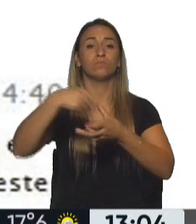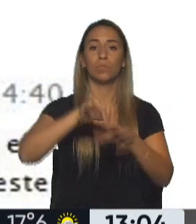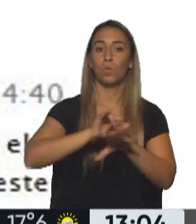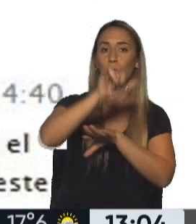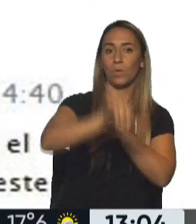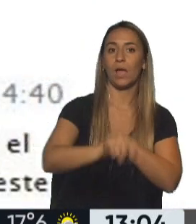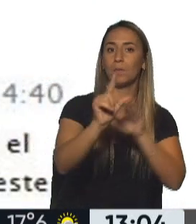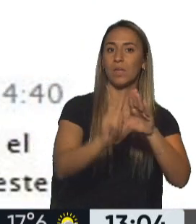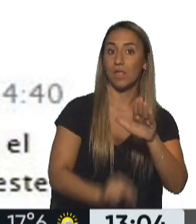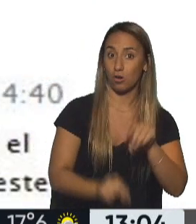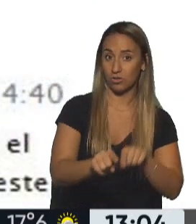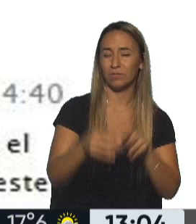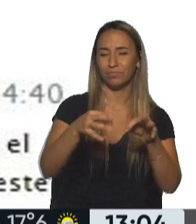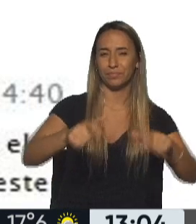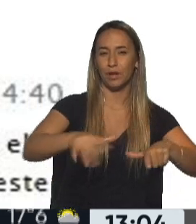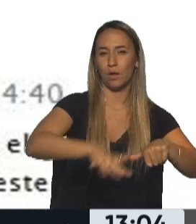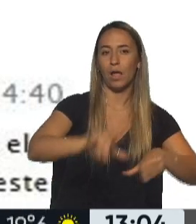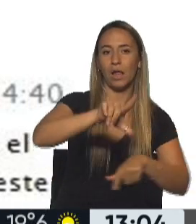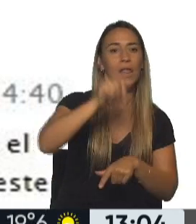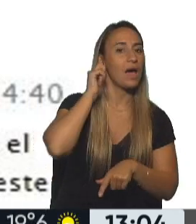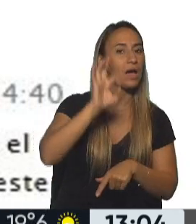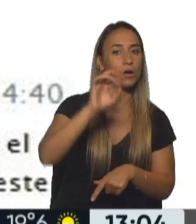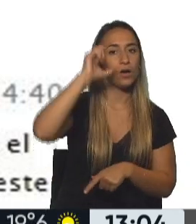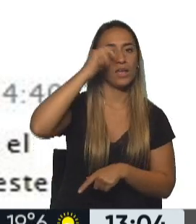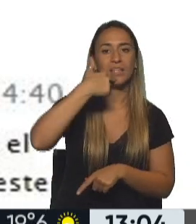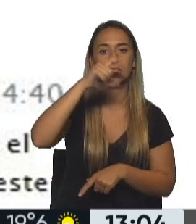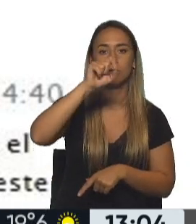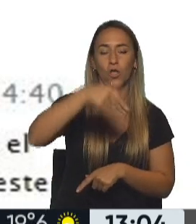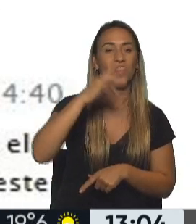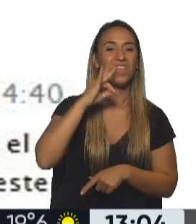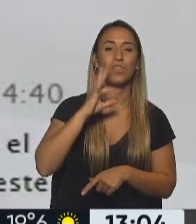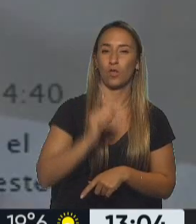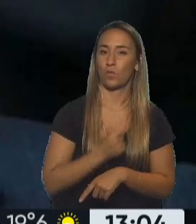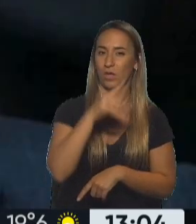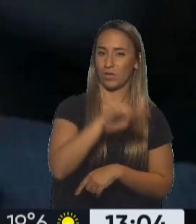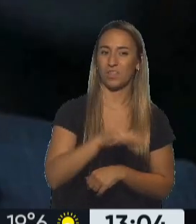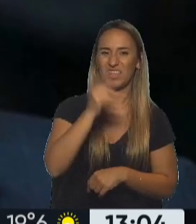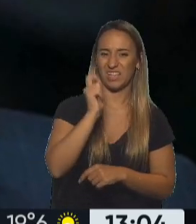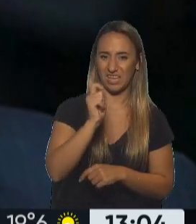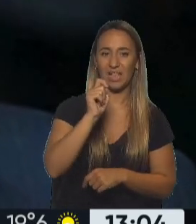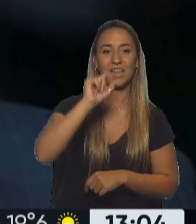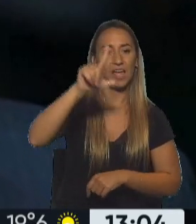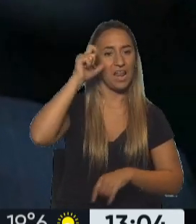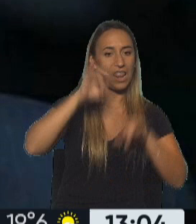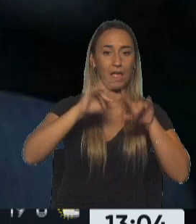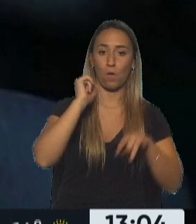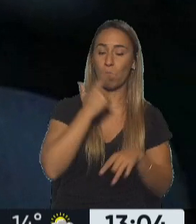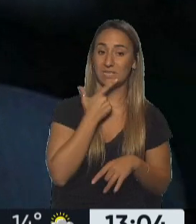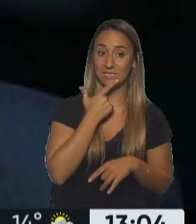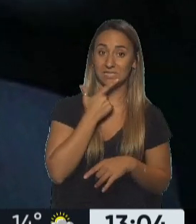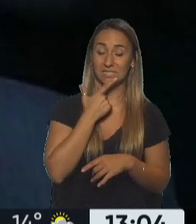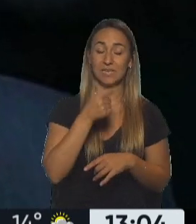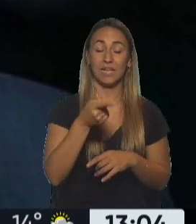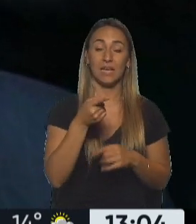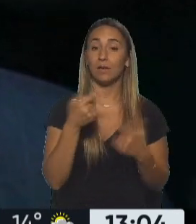Patagonia concretamente al lago escondido a la estancia de show Lewis Bueno lo cierto Es que además de funcionarios judiciales